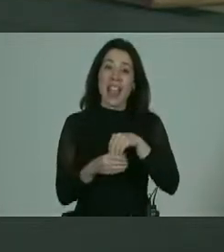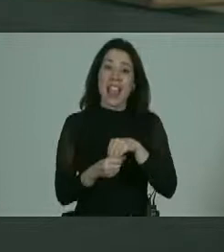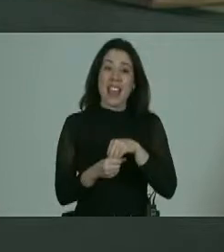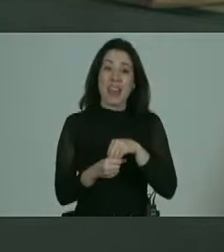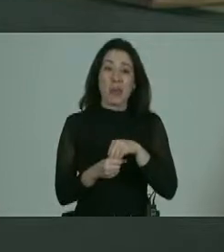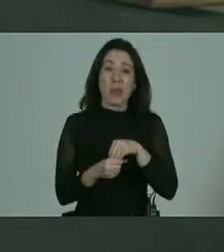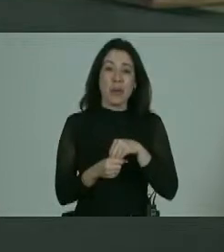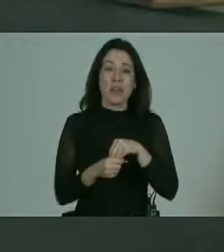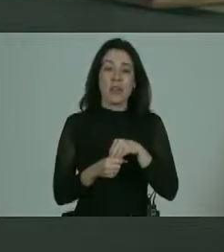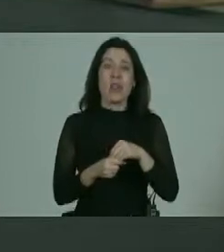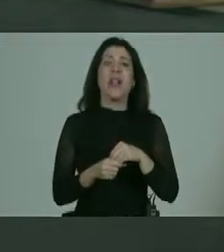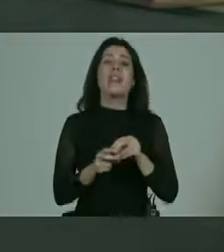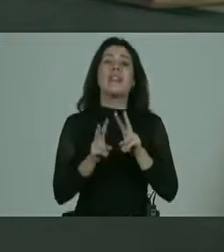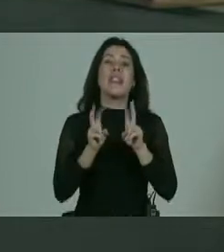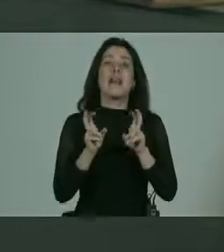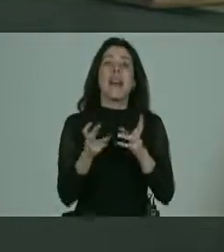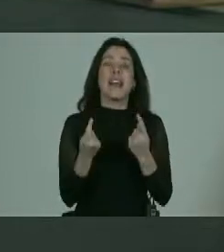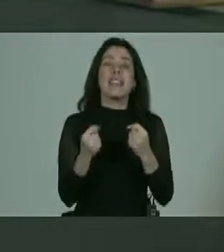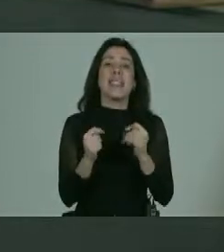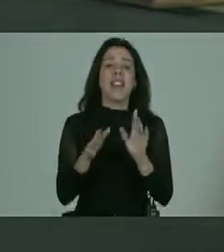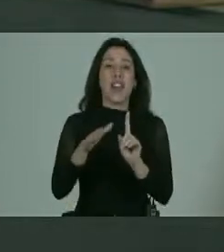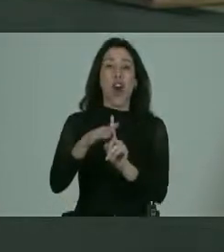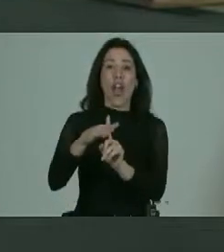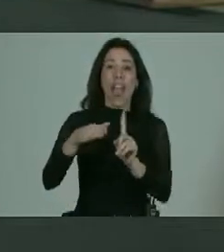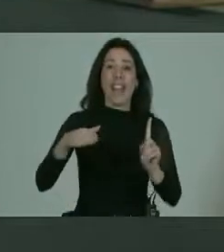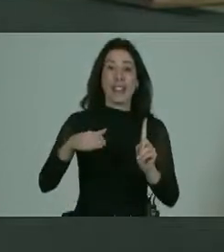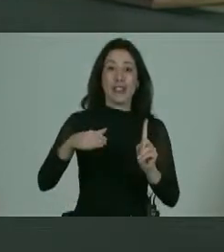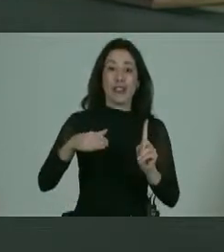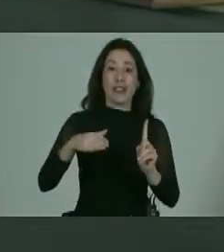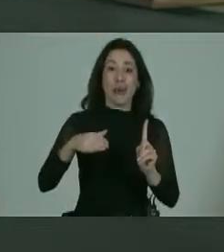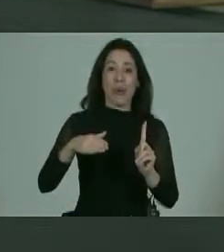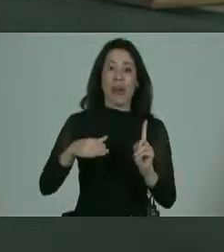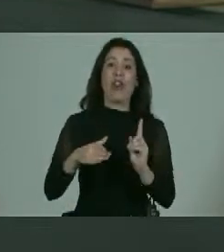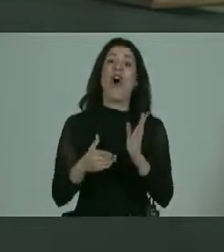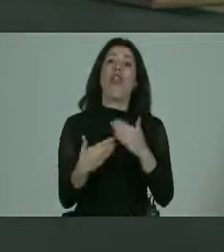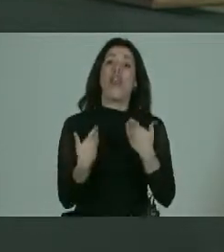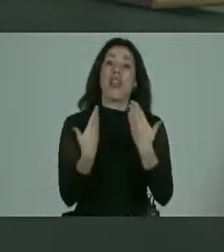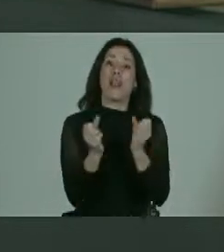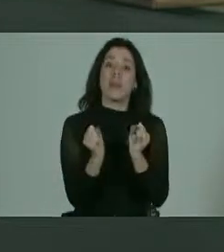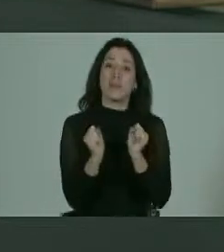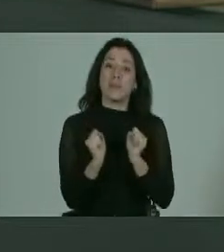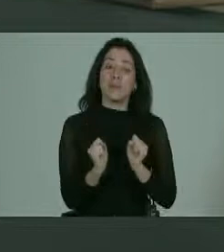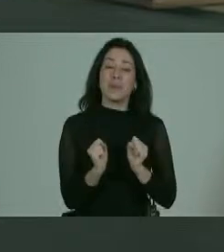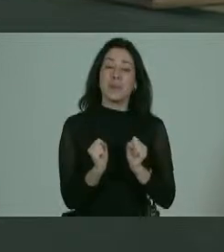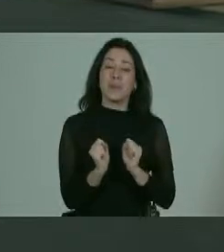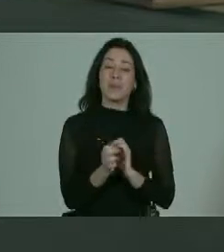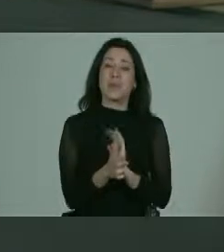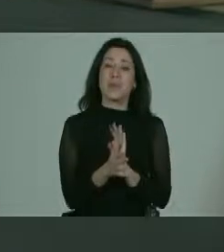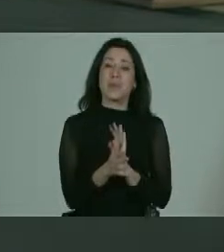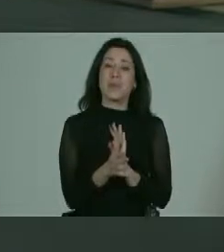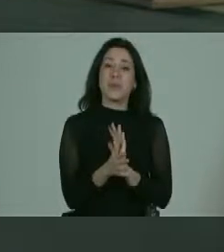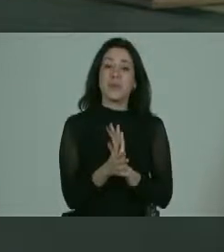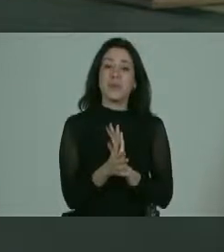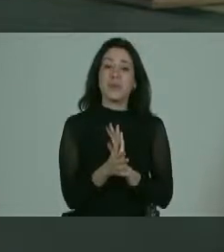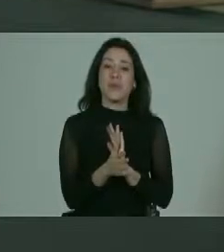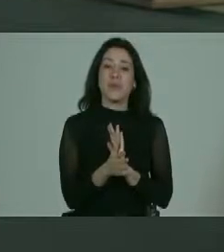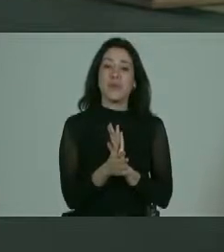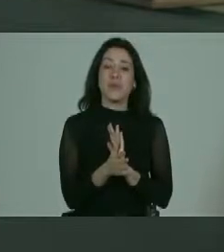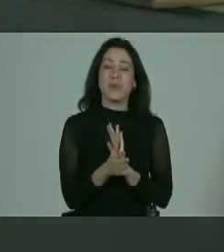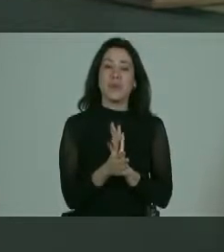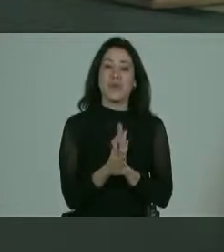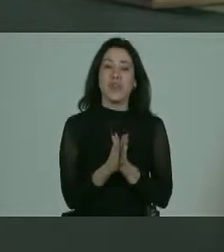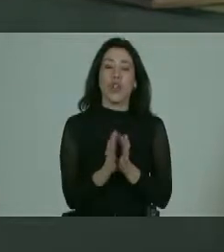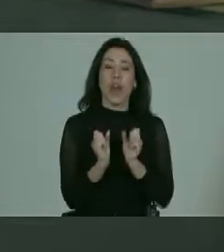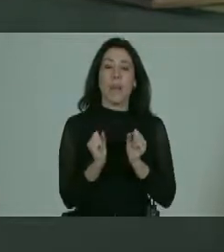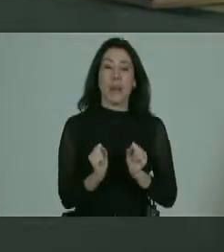casado el tema es que se trata de no excluir y de tener la posibilidad de toda la